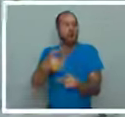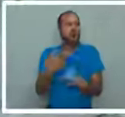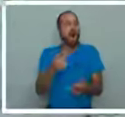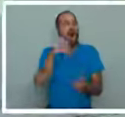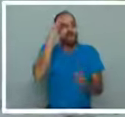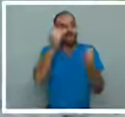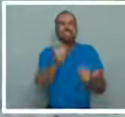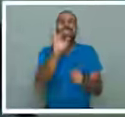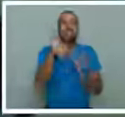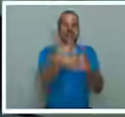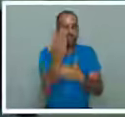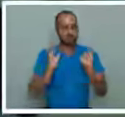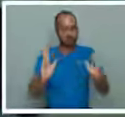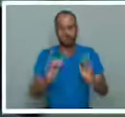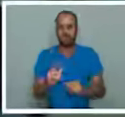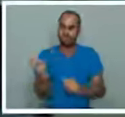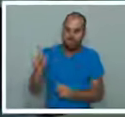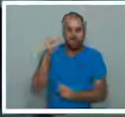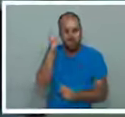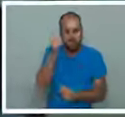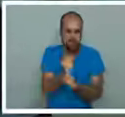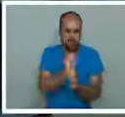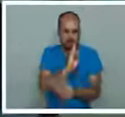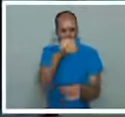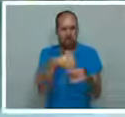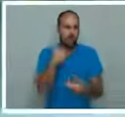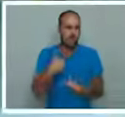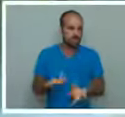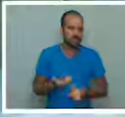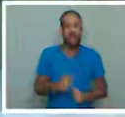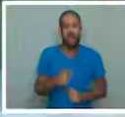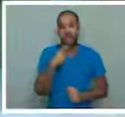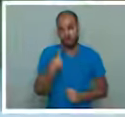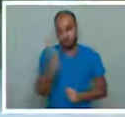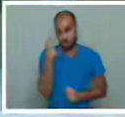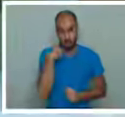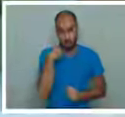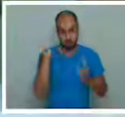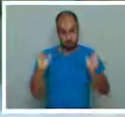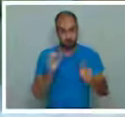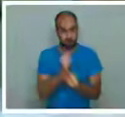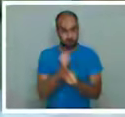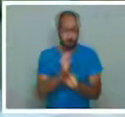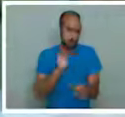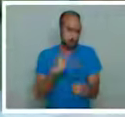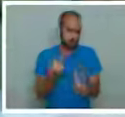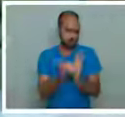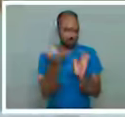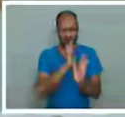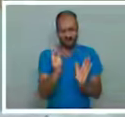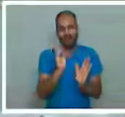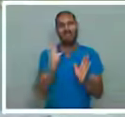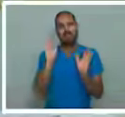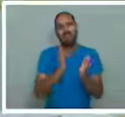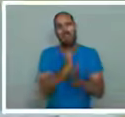pueden en los dos años que llevo trabajando desde que me gradué en biología he podido interactuar con fundadoras de encima y me han brindado todas